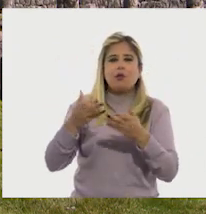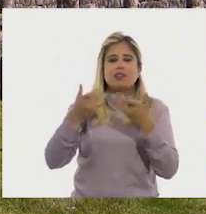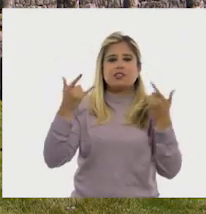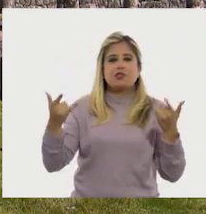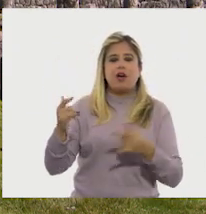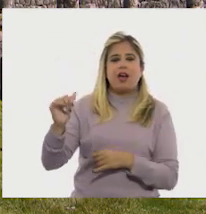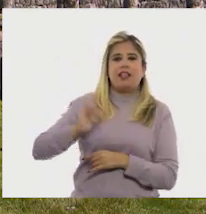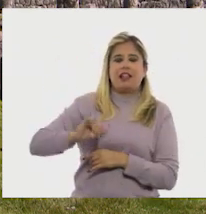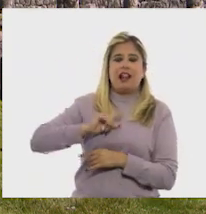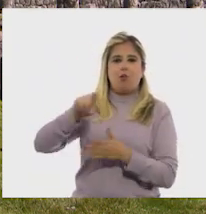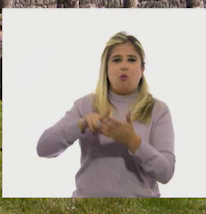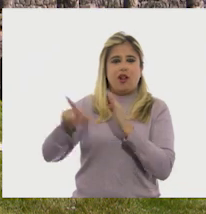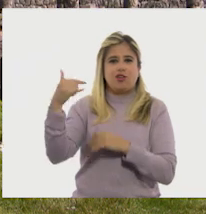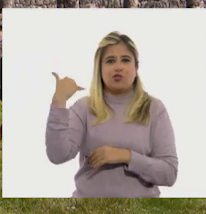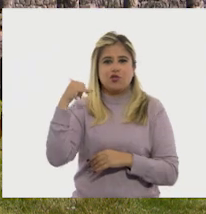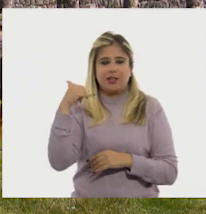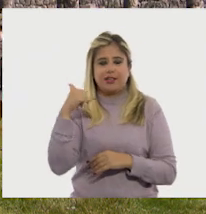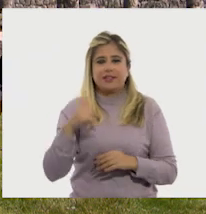Yucatán.